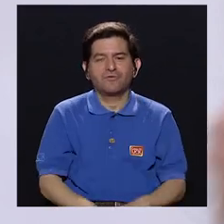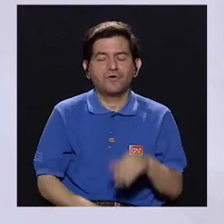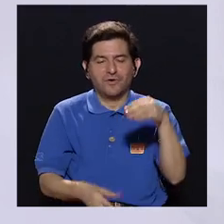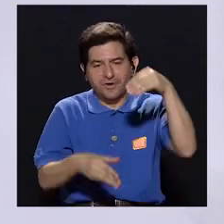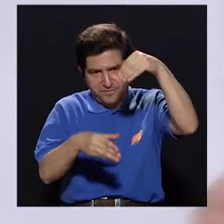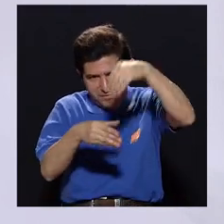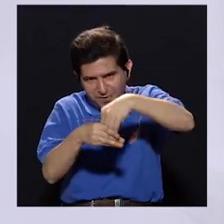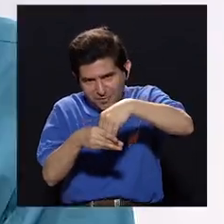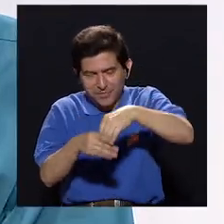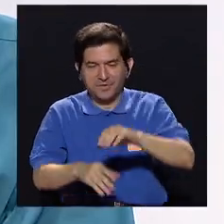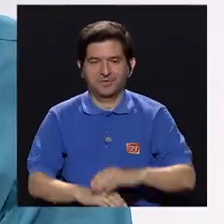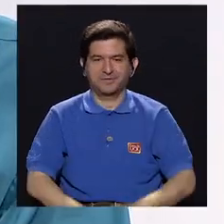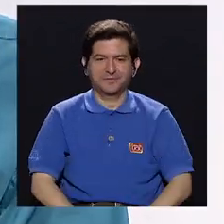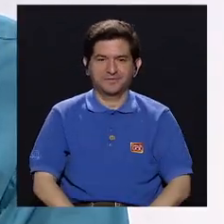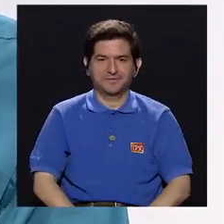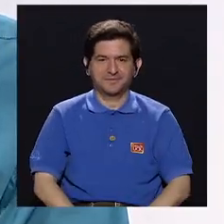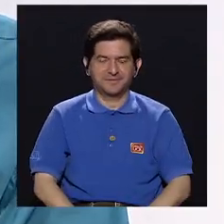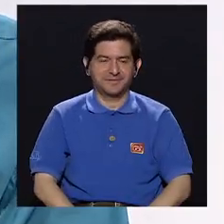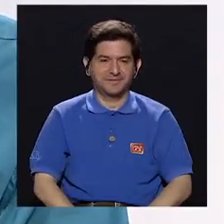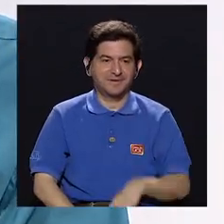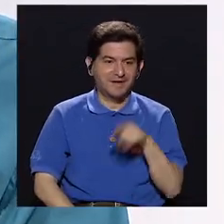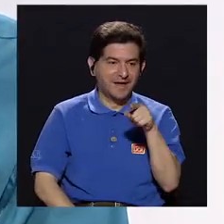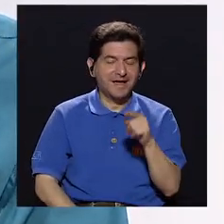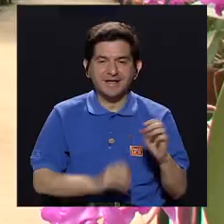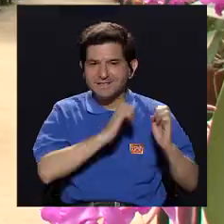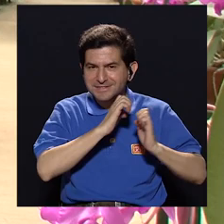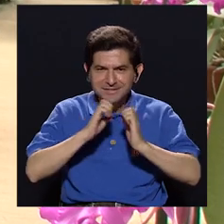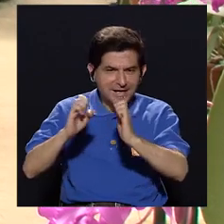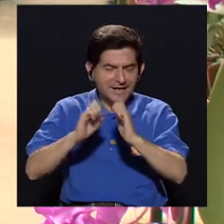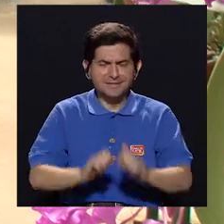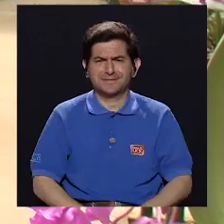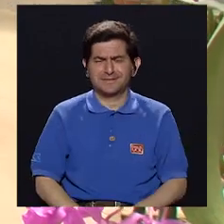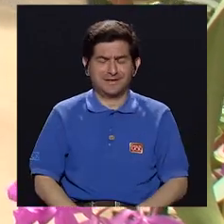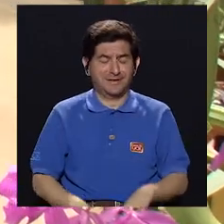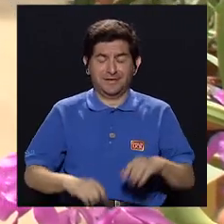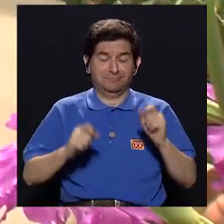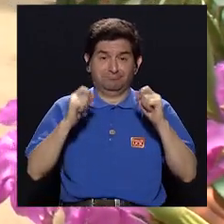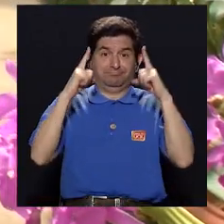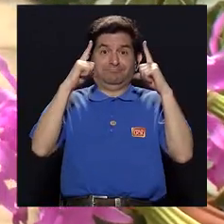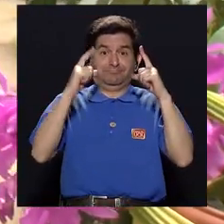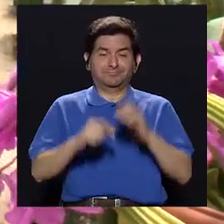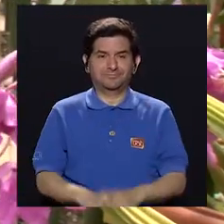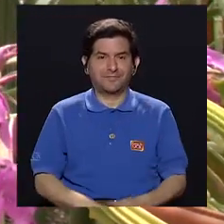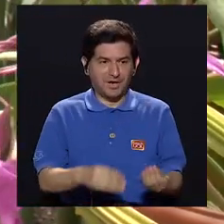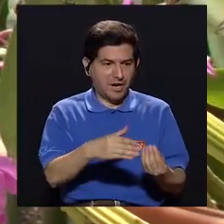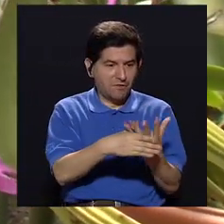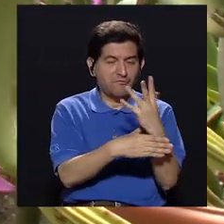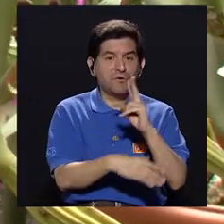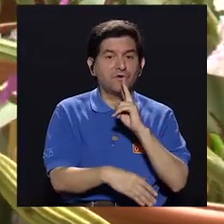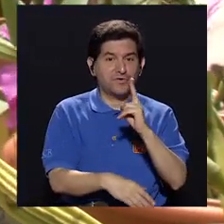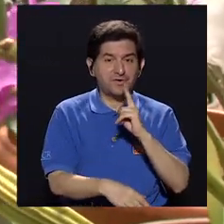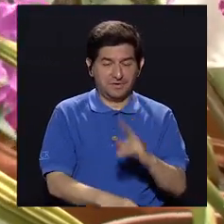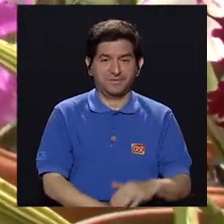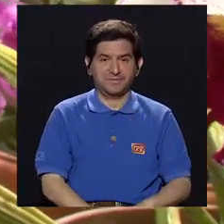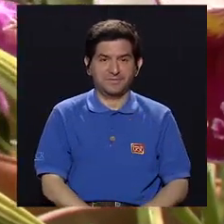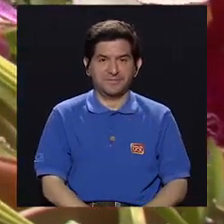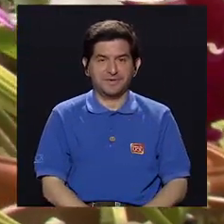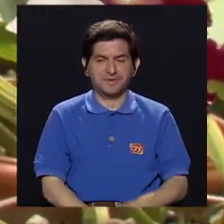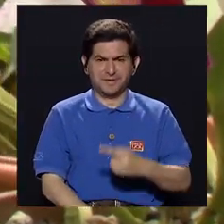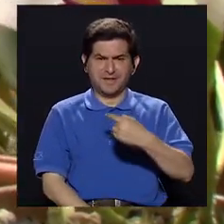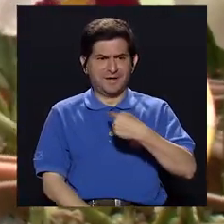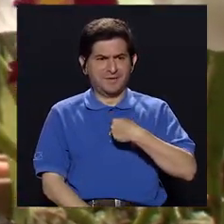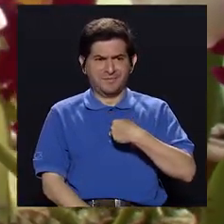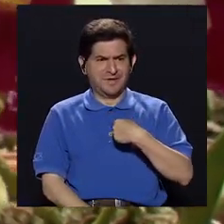flor y lo deposita extraordinar o sea es una es una una estrategia tan extraordinaria que que las flores en realidad